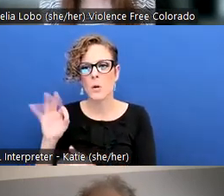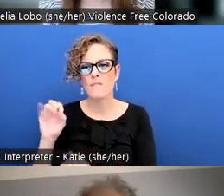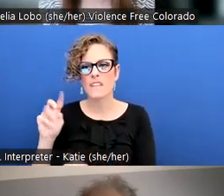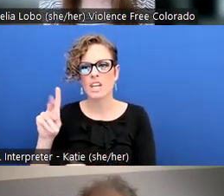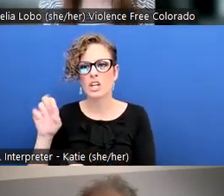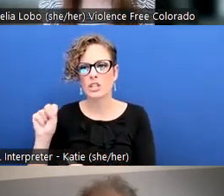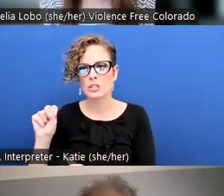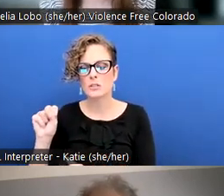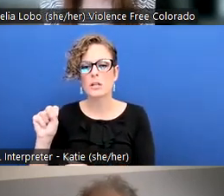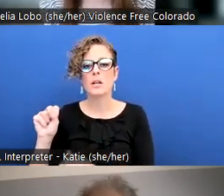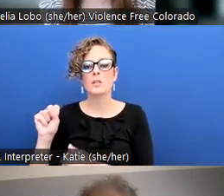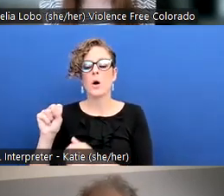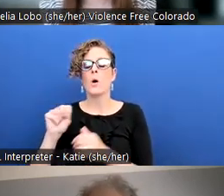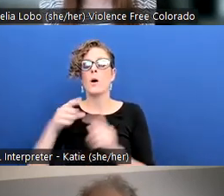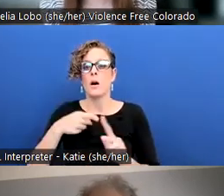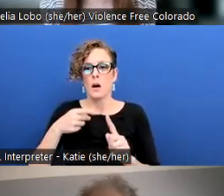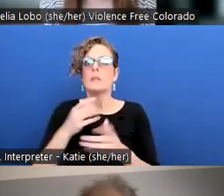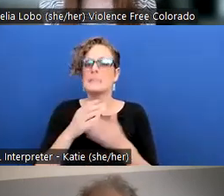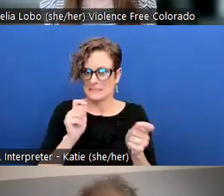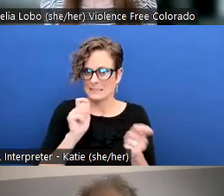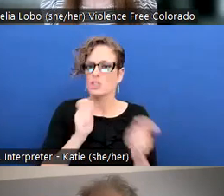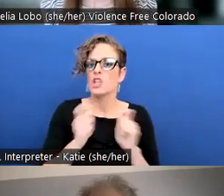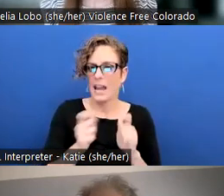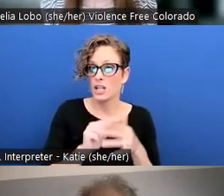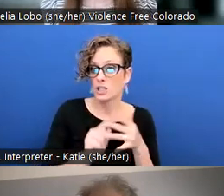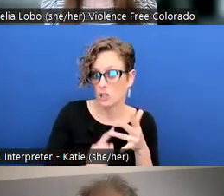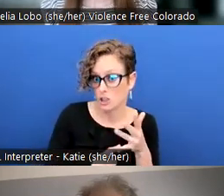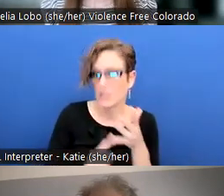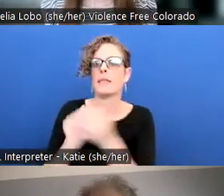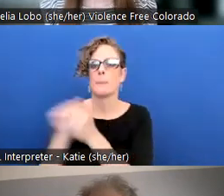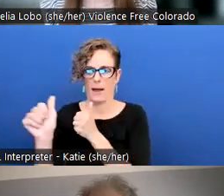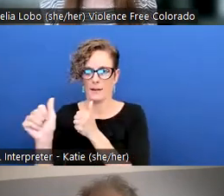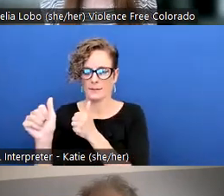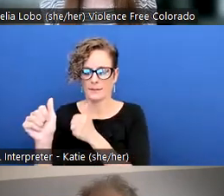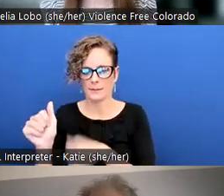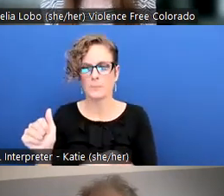infractores más serios. Entonces hubo cambios.